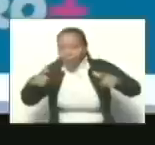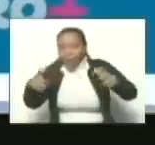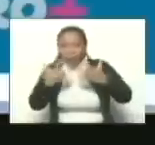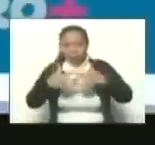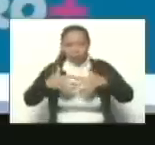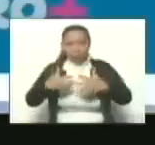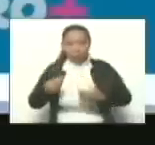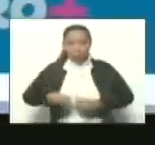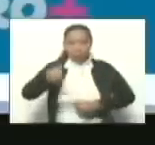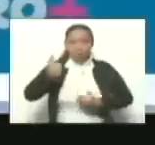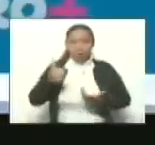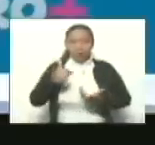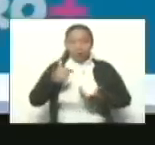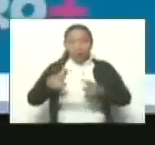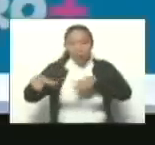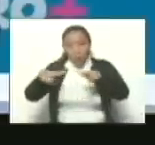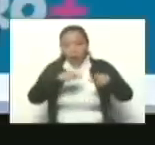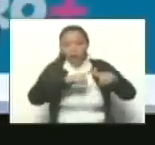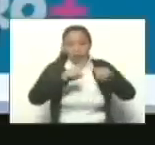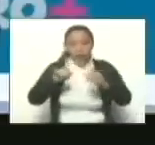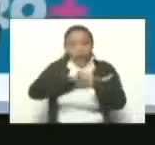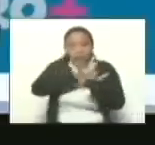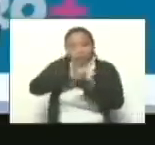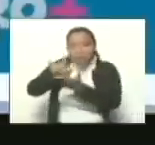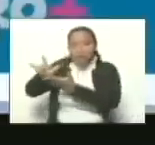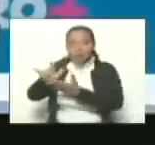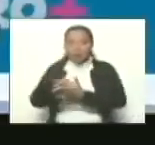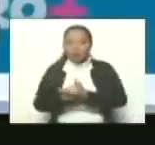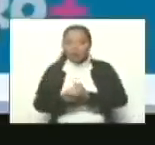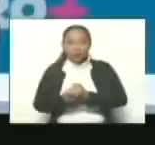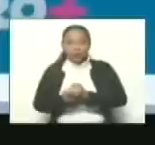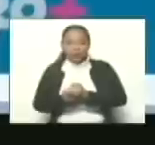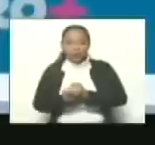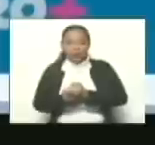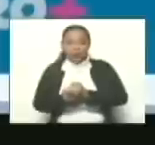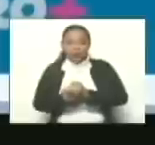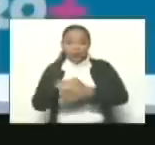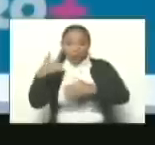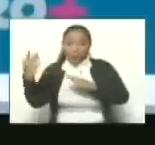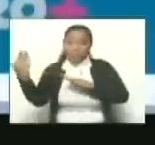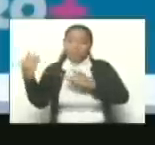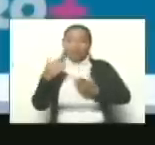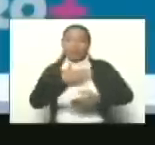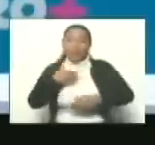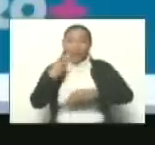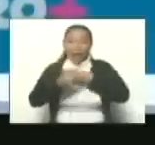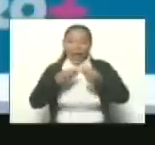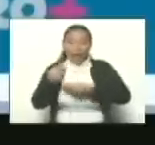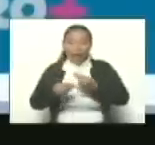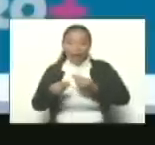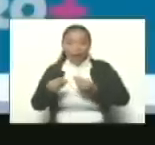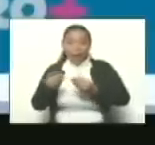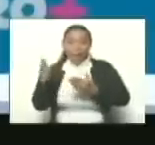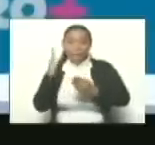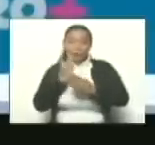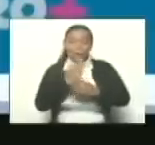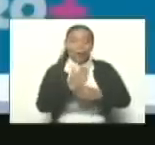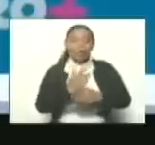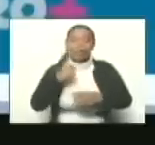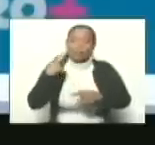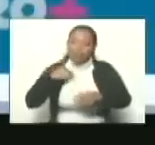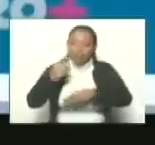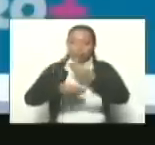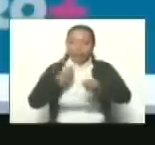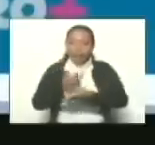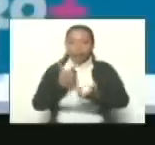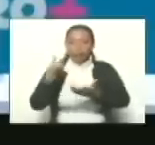sancionada. Sanciona Conviasa. Tendrán que levantar la sanción a Conviasa. Más temprano que tarde.